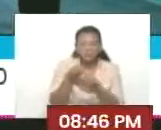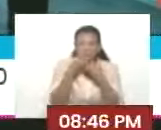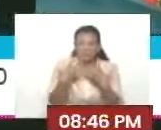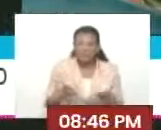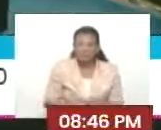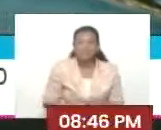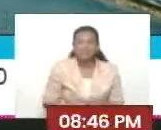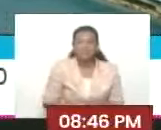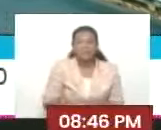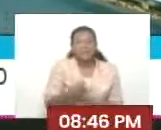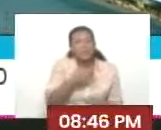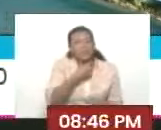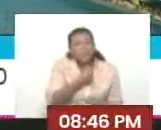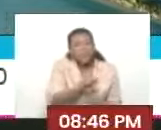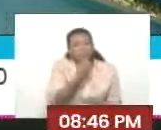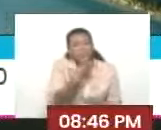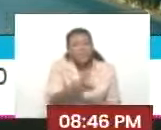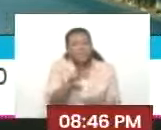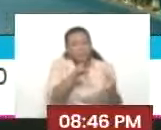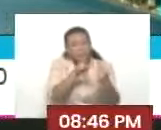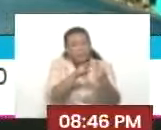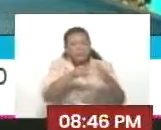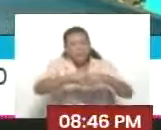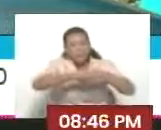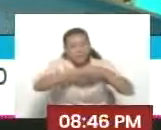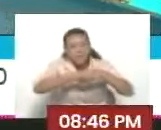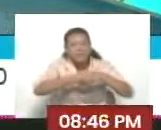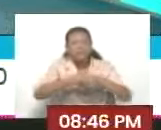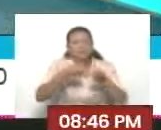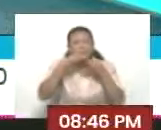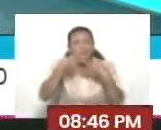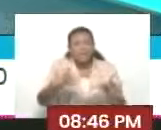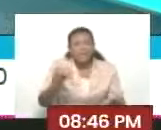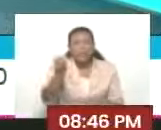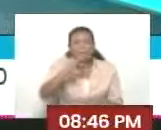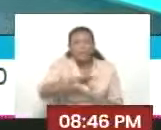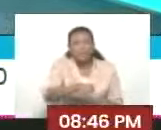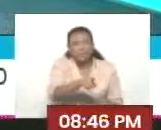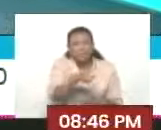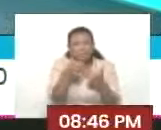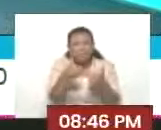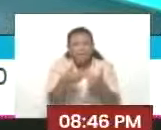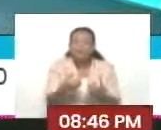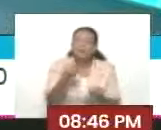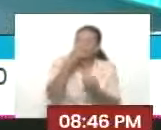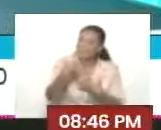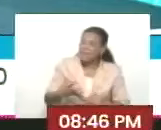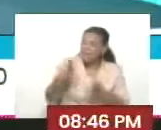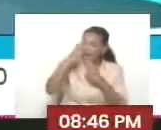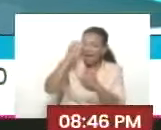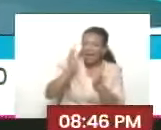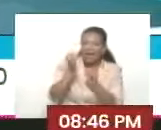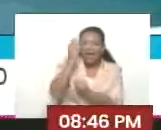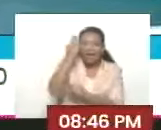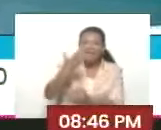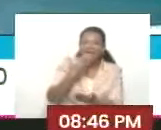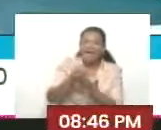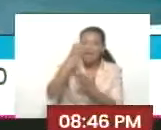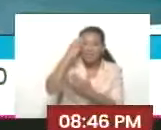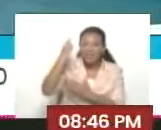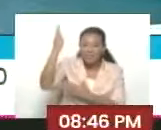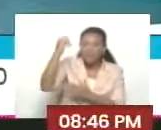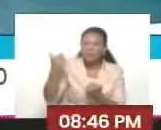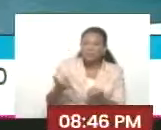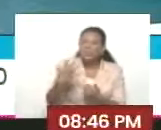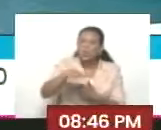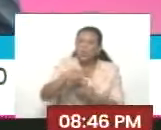Qué bueno conocerte, Angerly. ¿Cómo estás? ¿Ah? Bien, gracias a Dios. Mira,